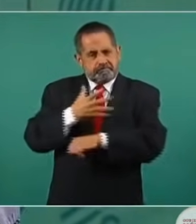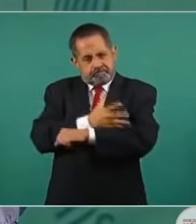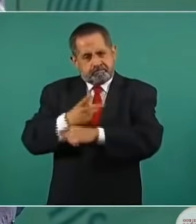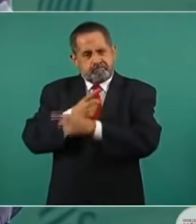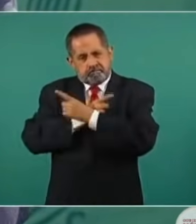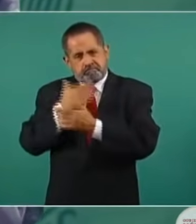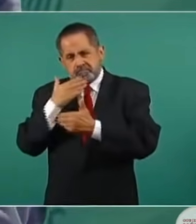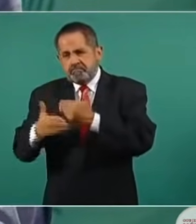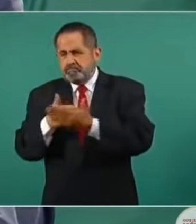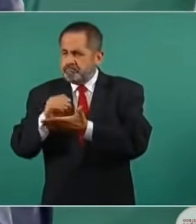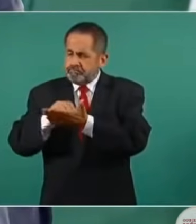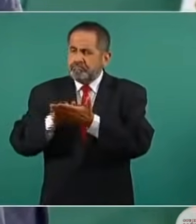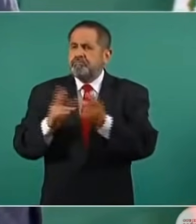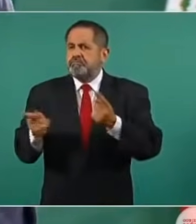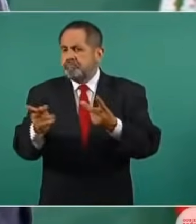Si